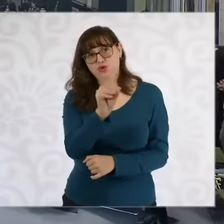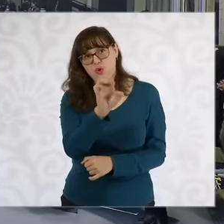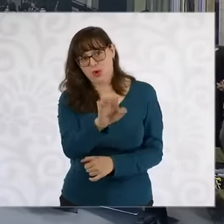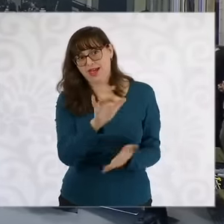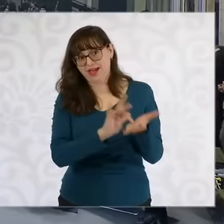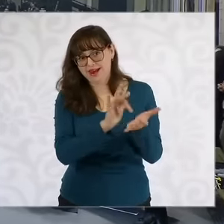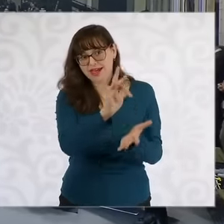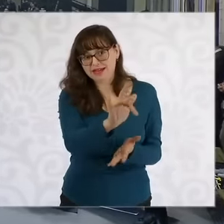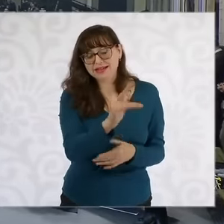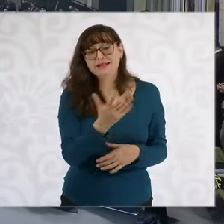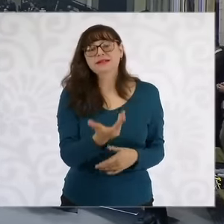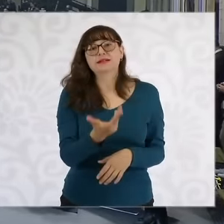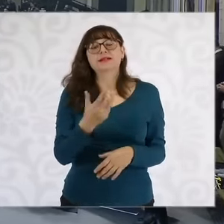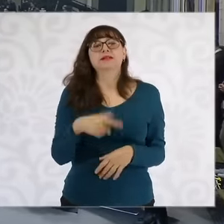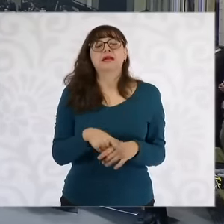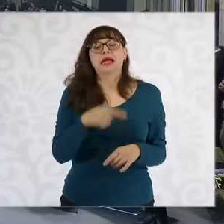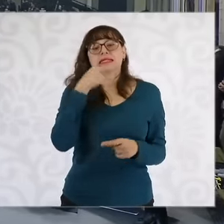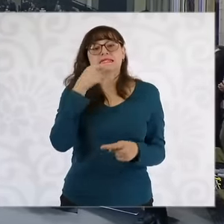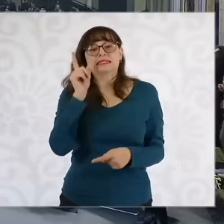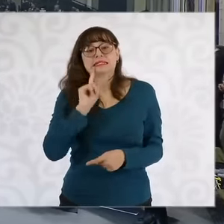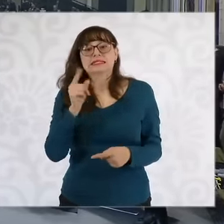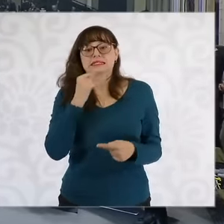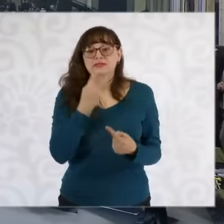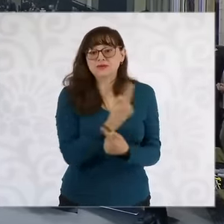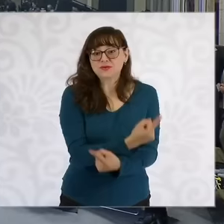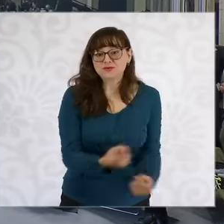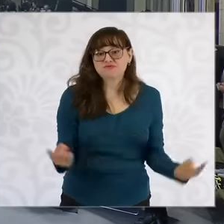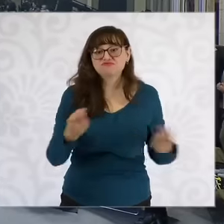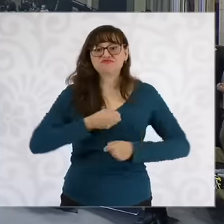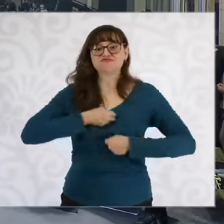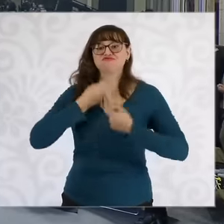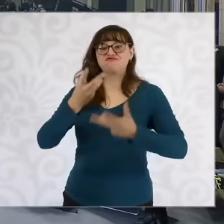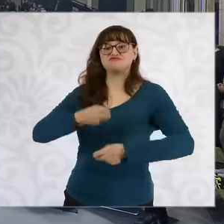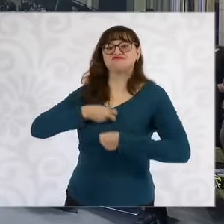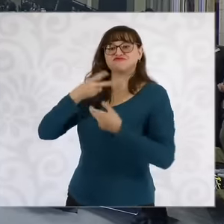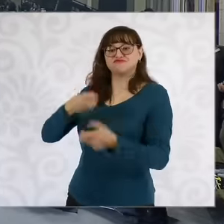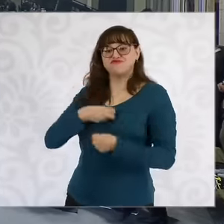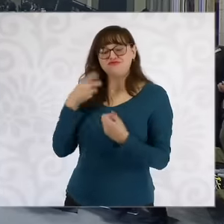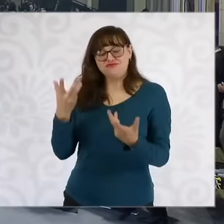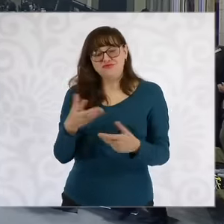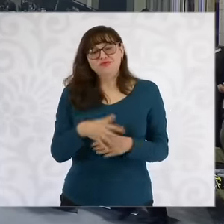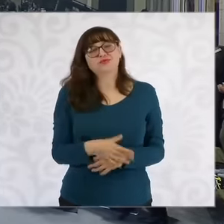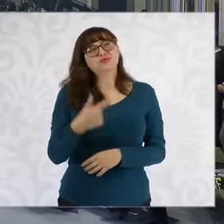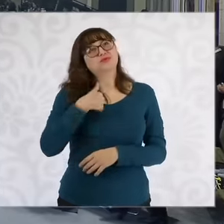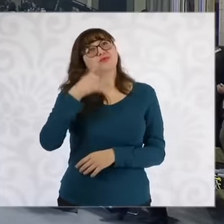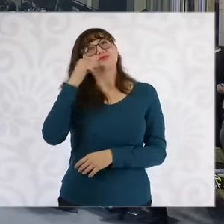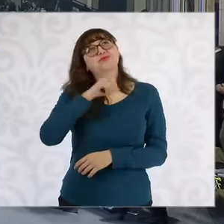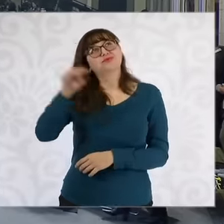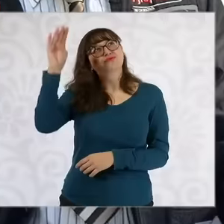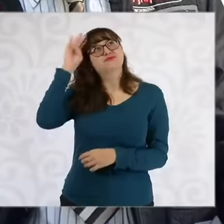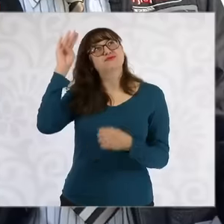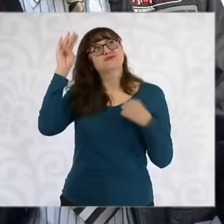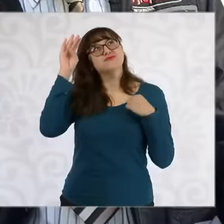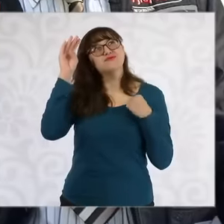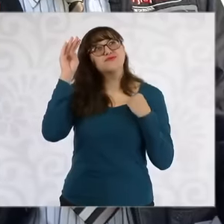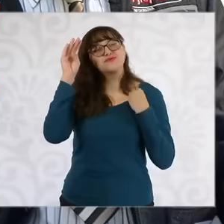o niñas en el programa de radio, que nos platican todo lo que están haciendo, y todo el tiempo pensé en esta forma. Usted